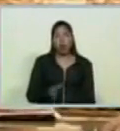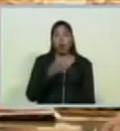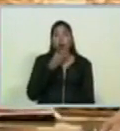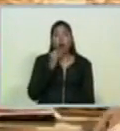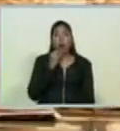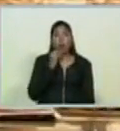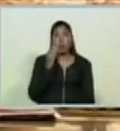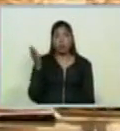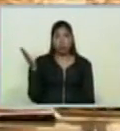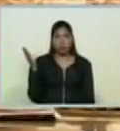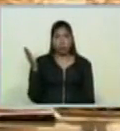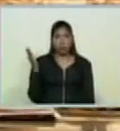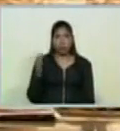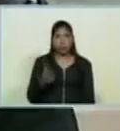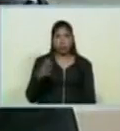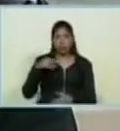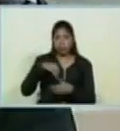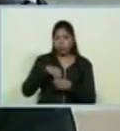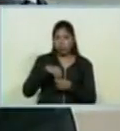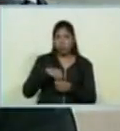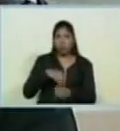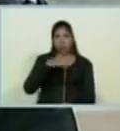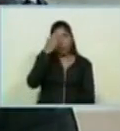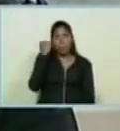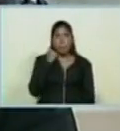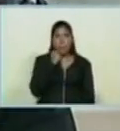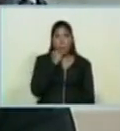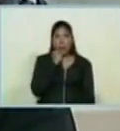la lucha social de las comunas, del Frente Miranda,